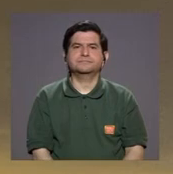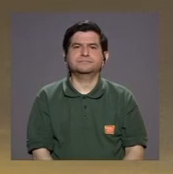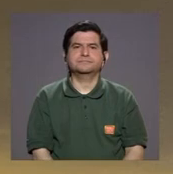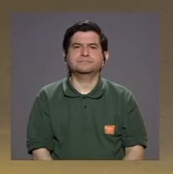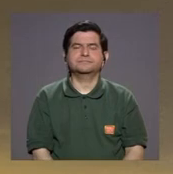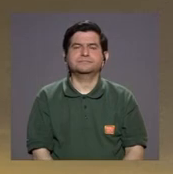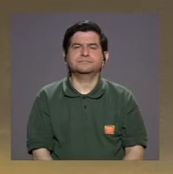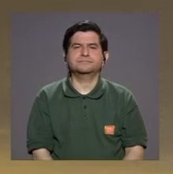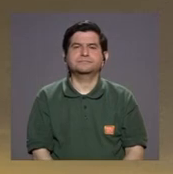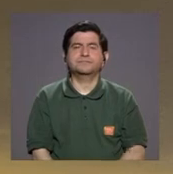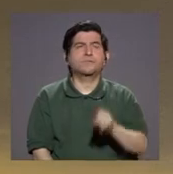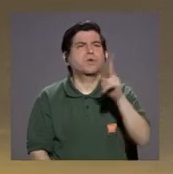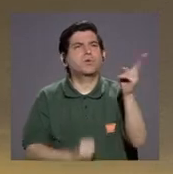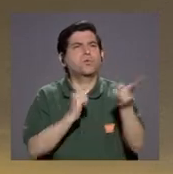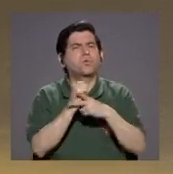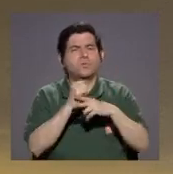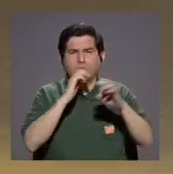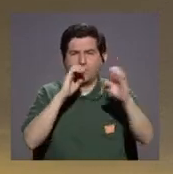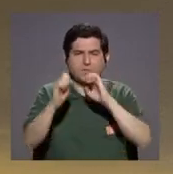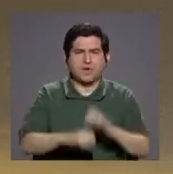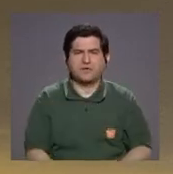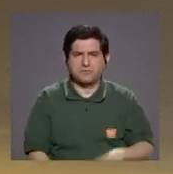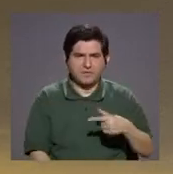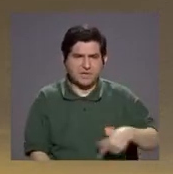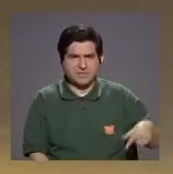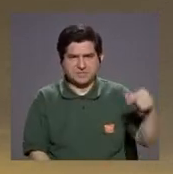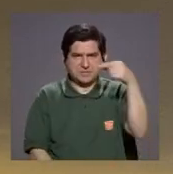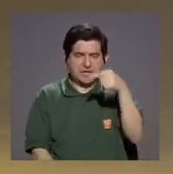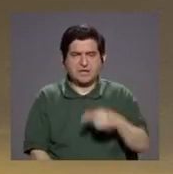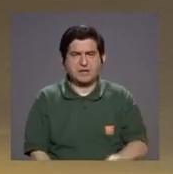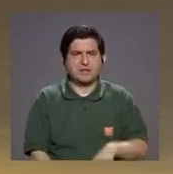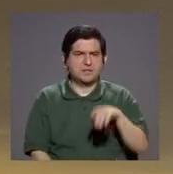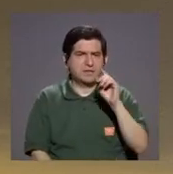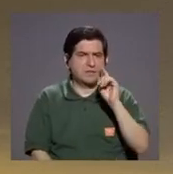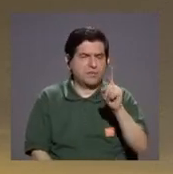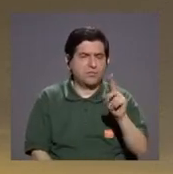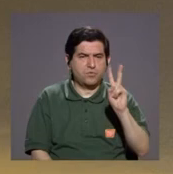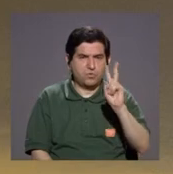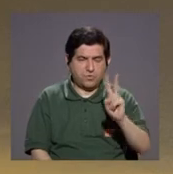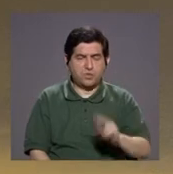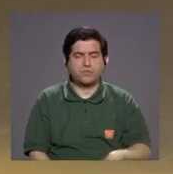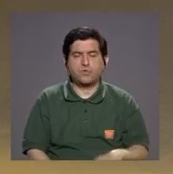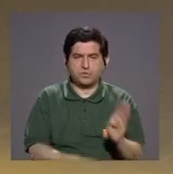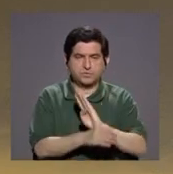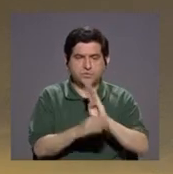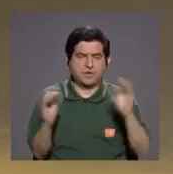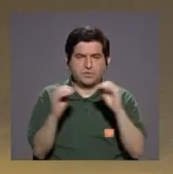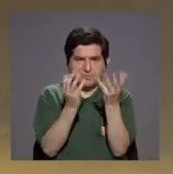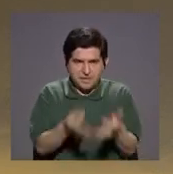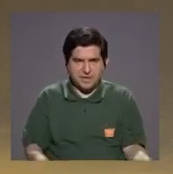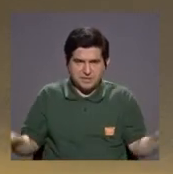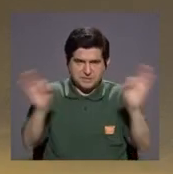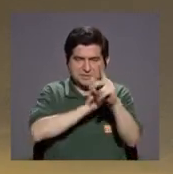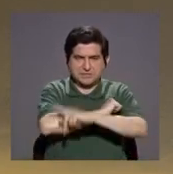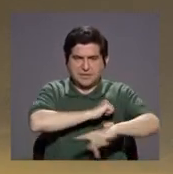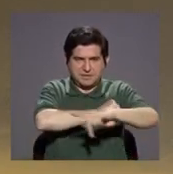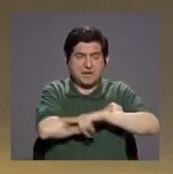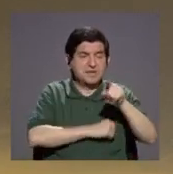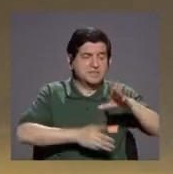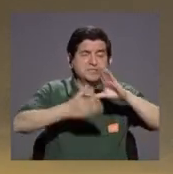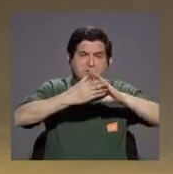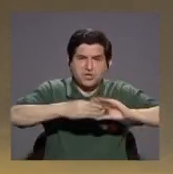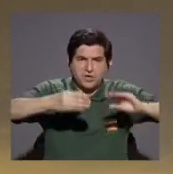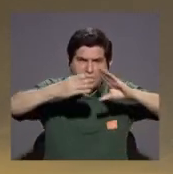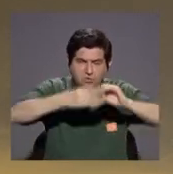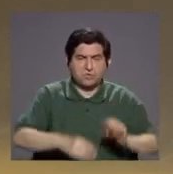alguna vez entrevistamos al gerente de uno de los bancos más importantes del país y nos contó